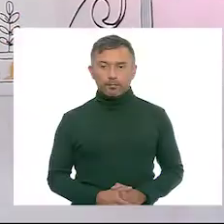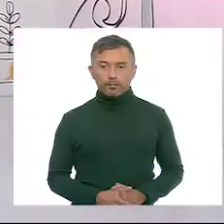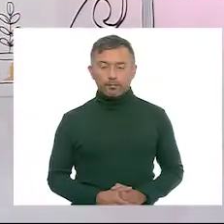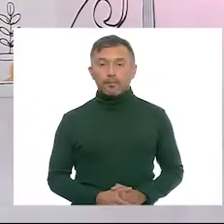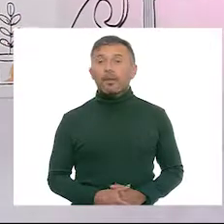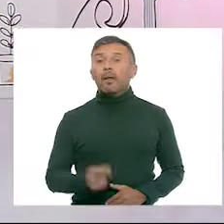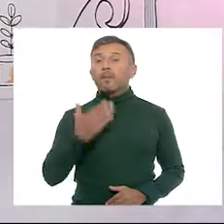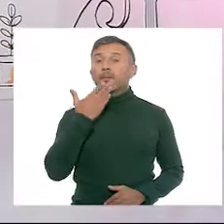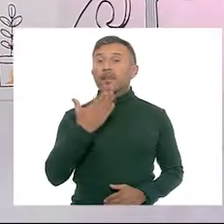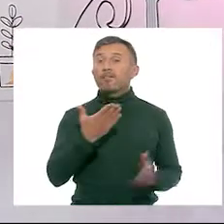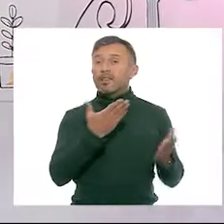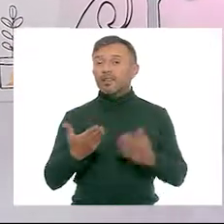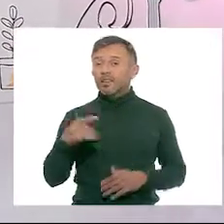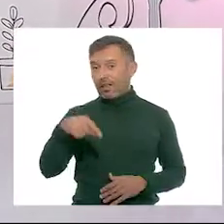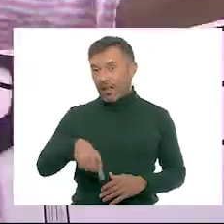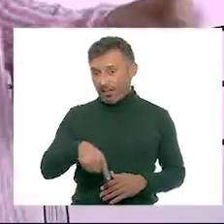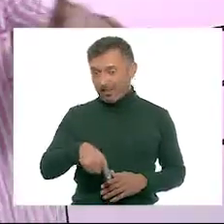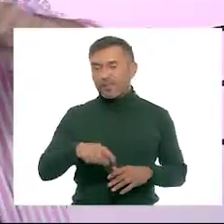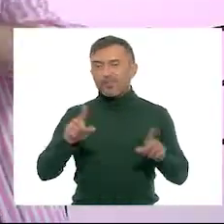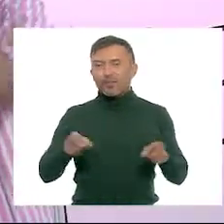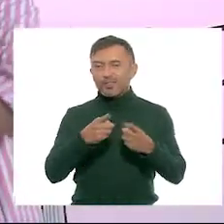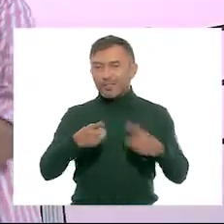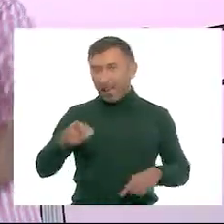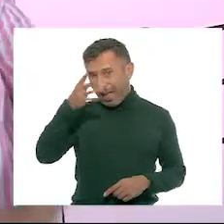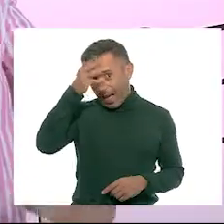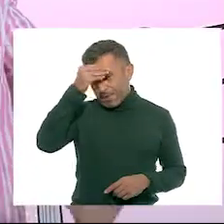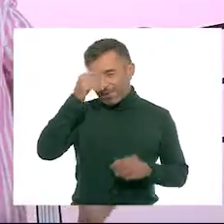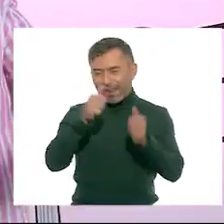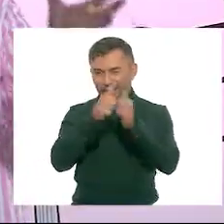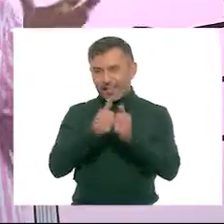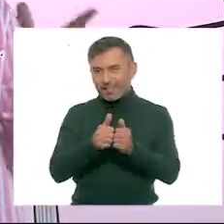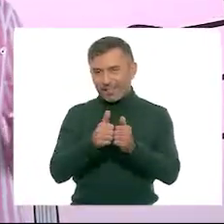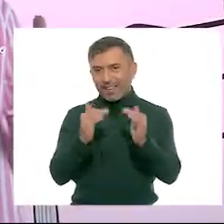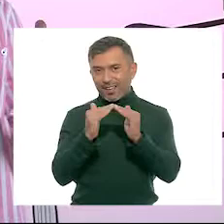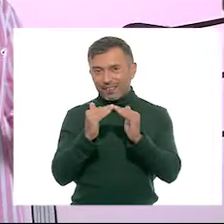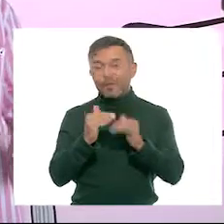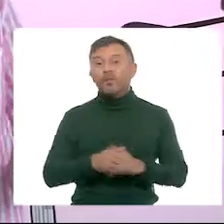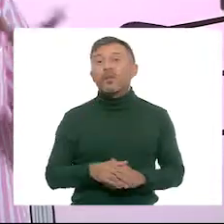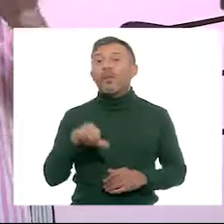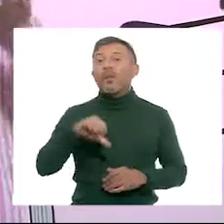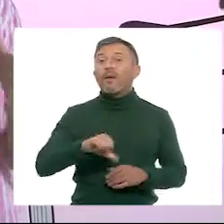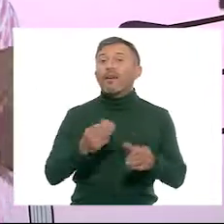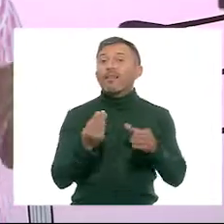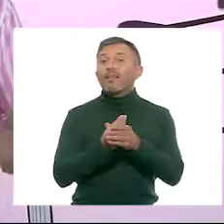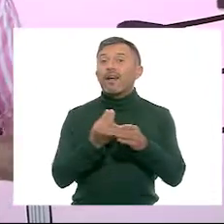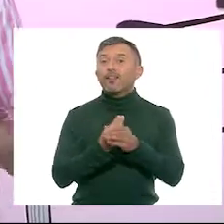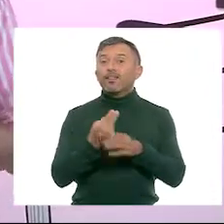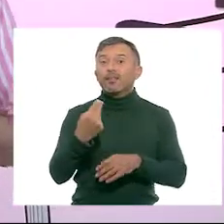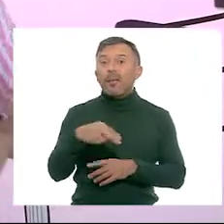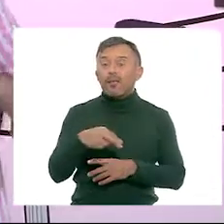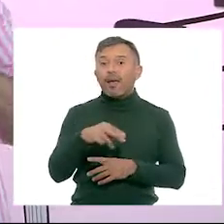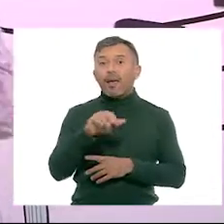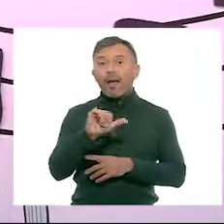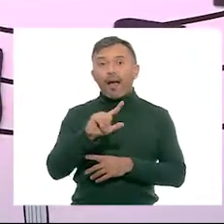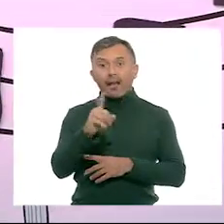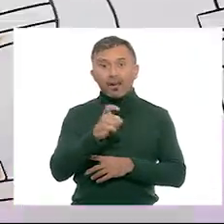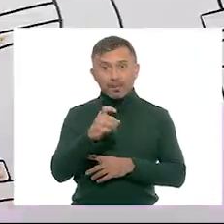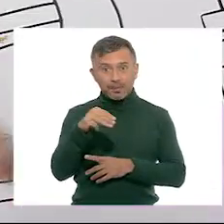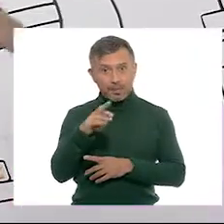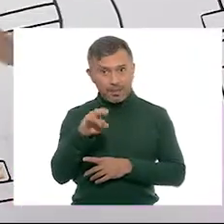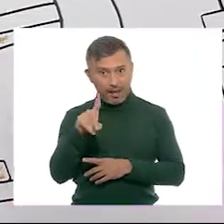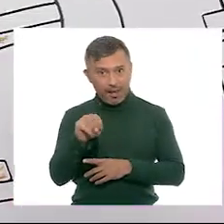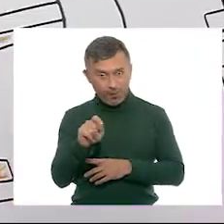Bienvenidos a Aprende Música en Casa. La clase de hoy se llama Alex Mercado y el piano de jazz de primer